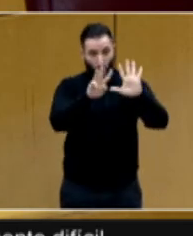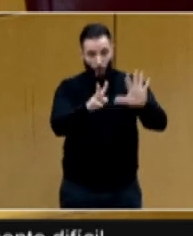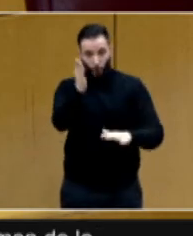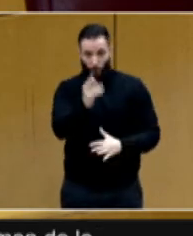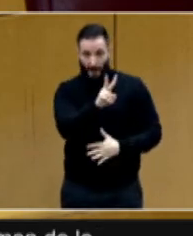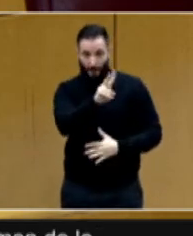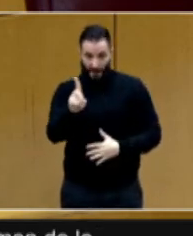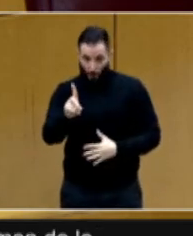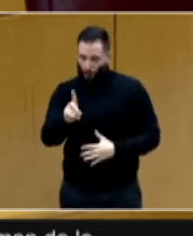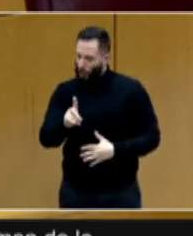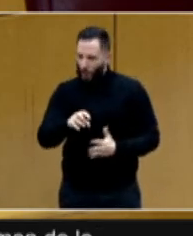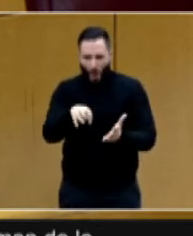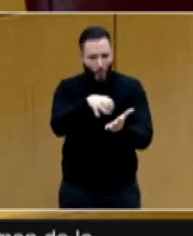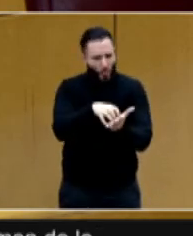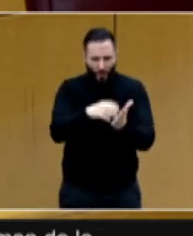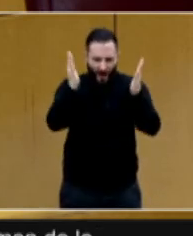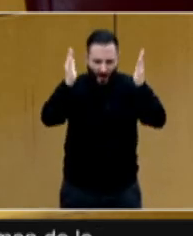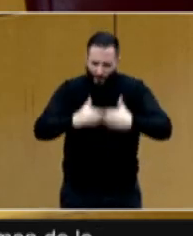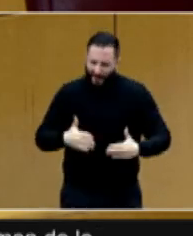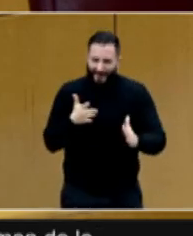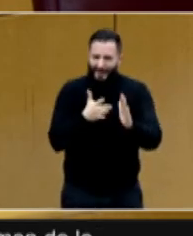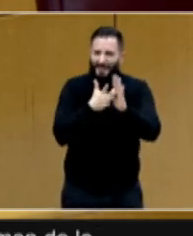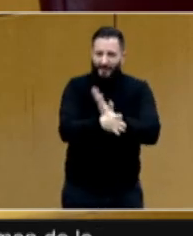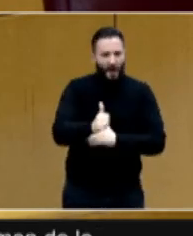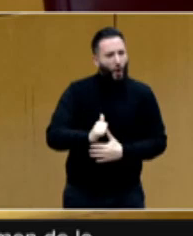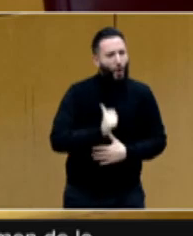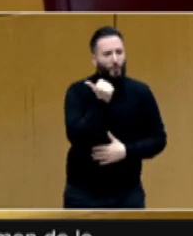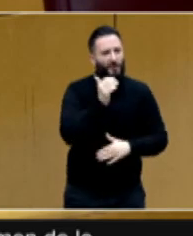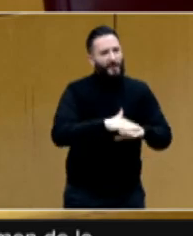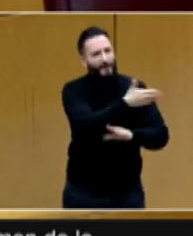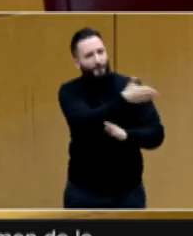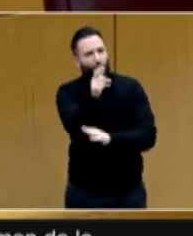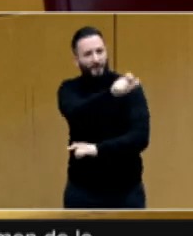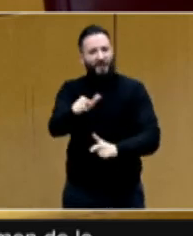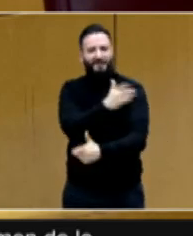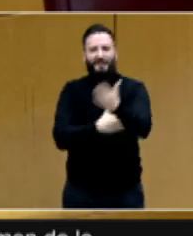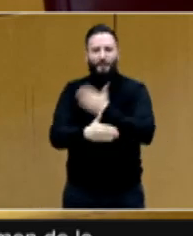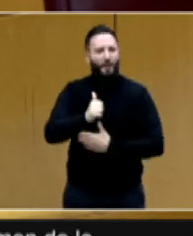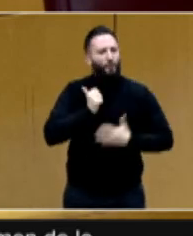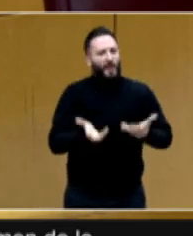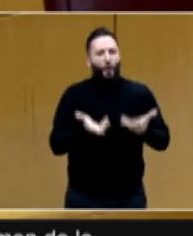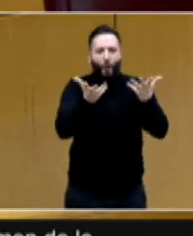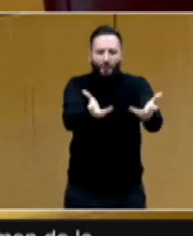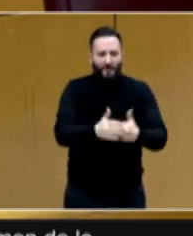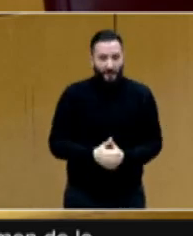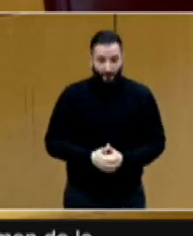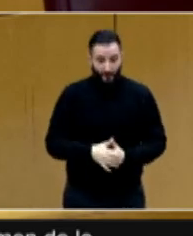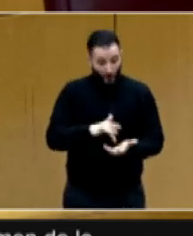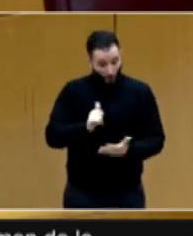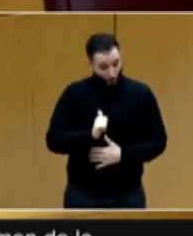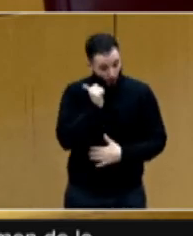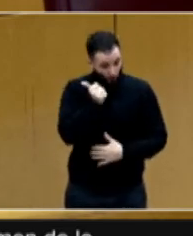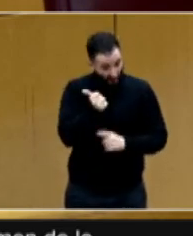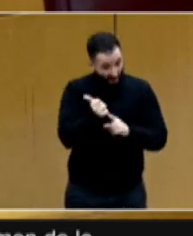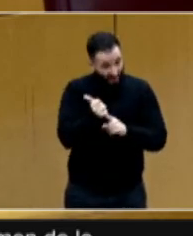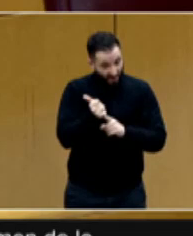Sin lugar a dudas supone fundamentalmente una oportunidad para las personas con discapacidad una oportunidad que pone